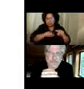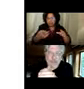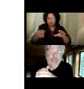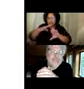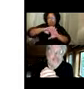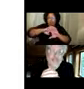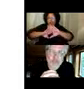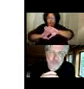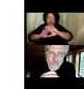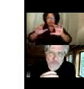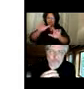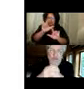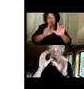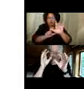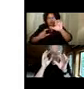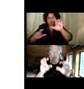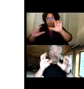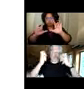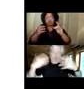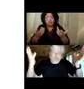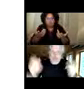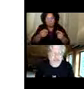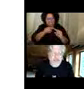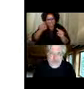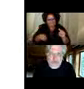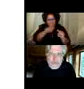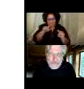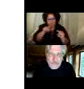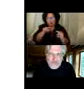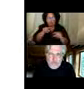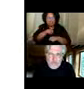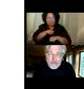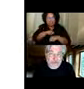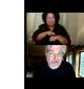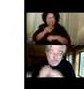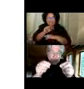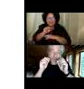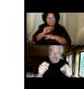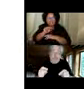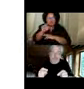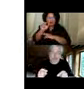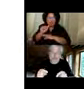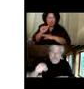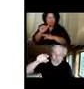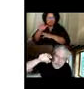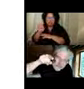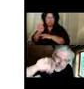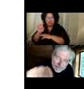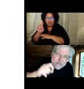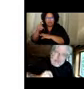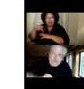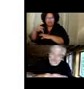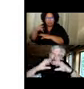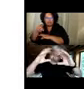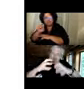interceden. Y esos tres círculos es lo que hace, o